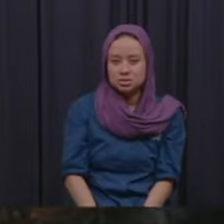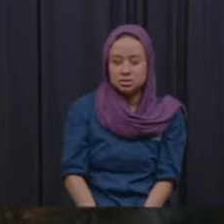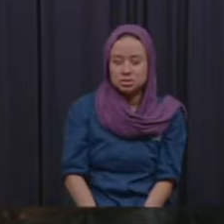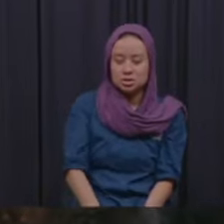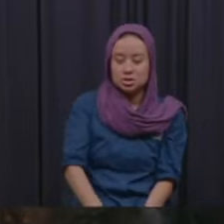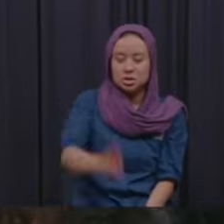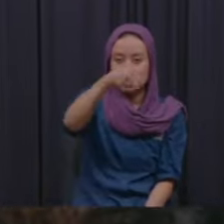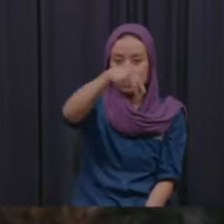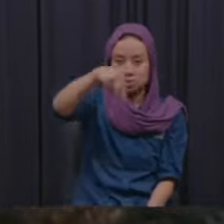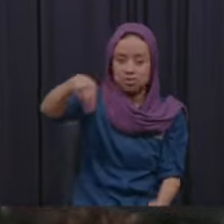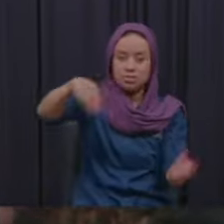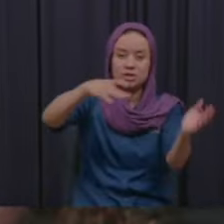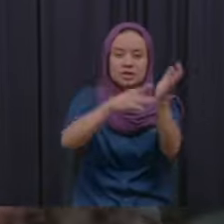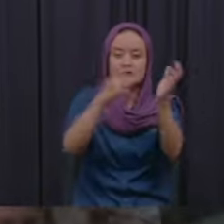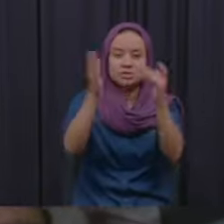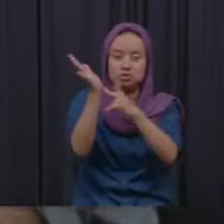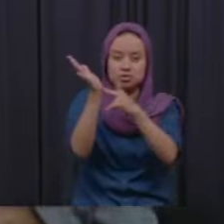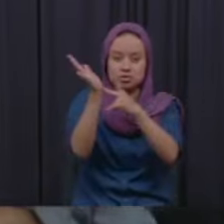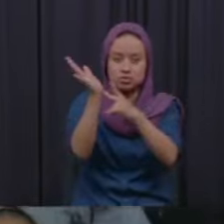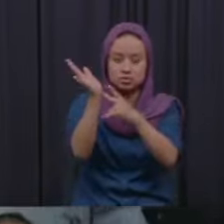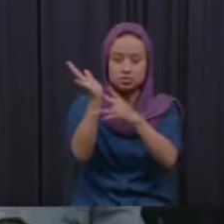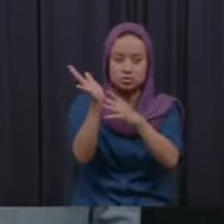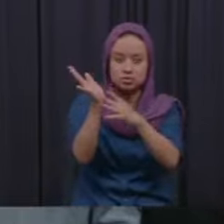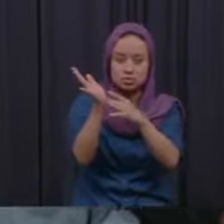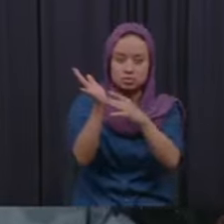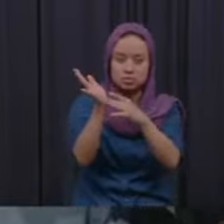En el nombre de Jesús.